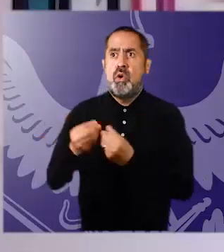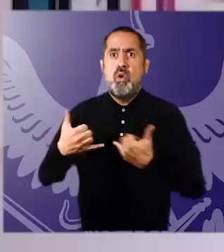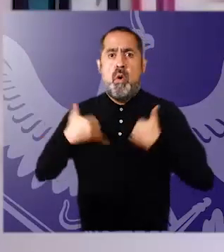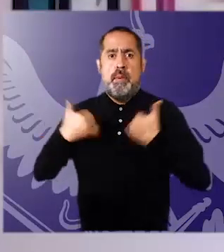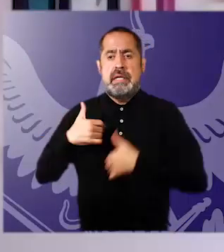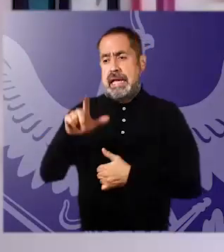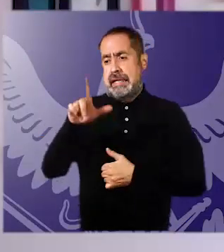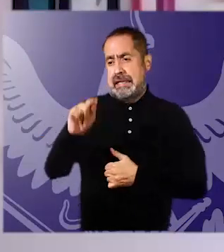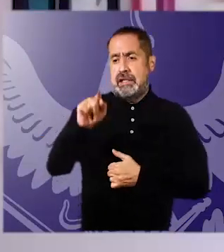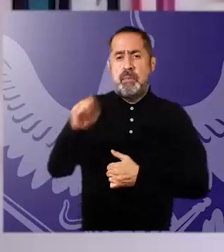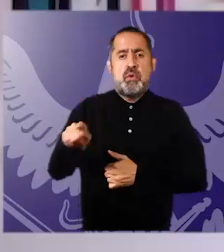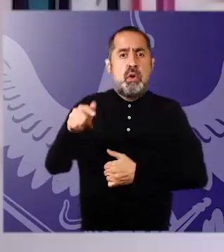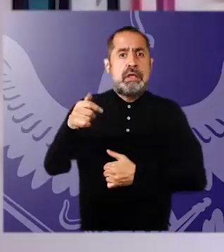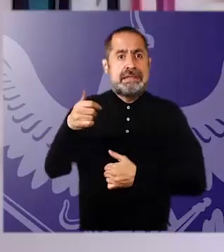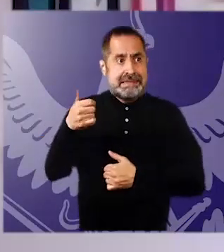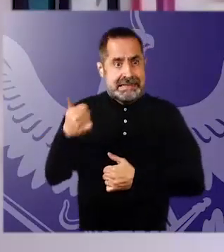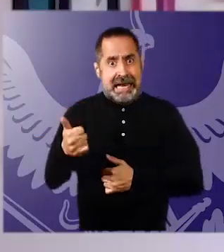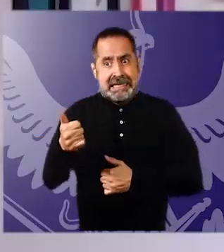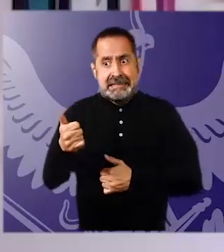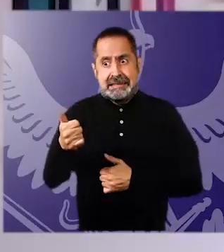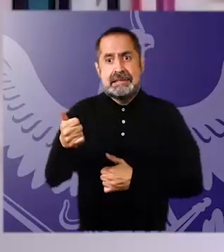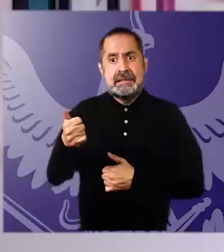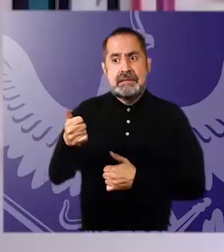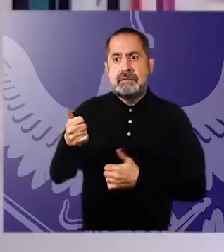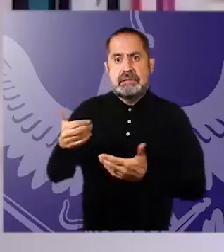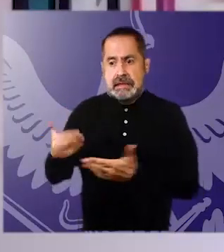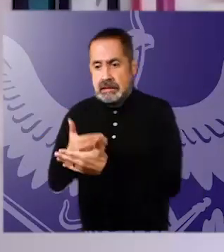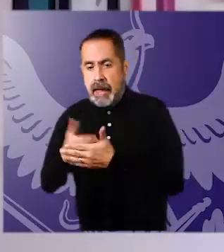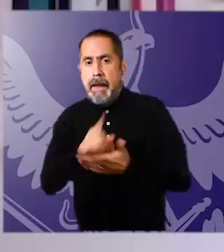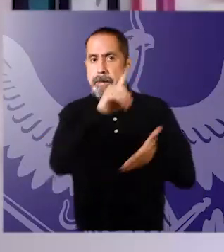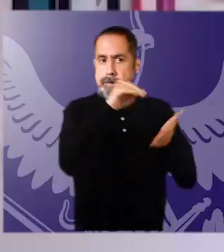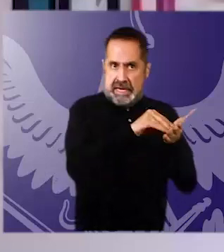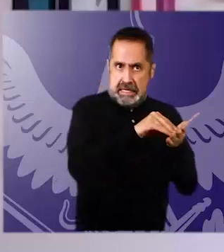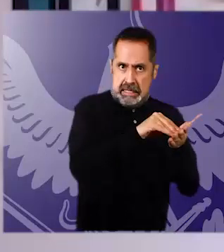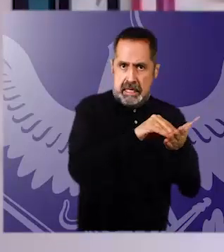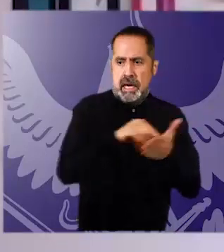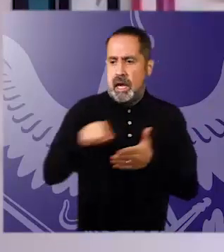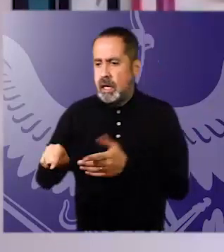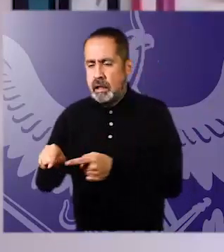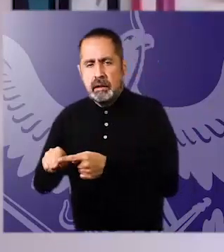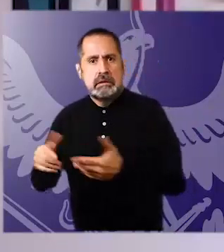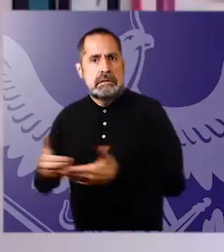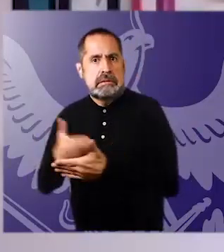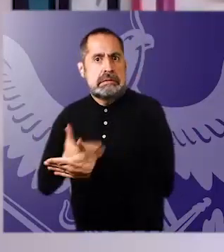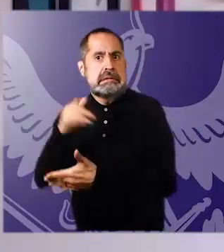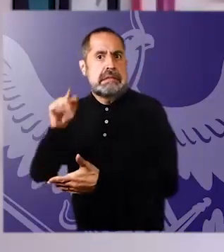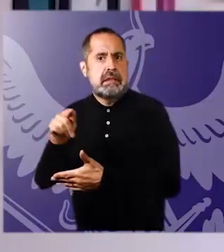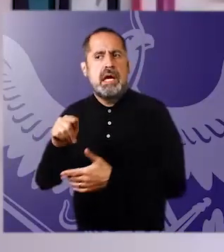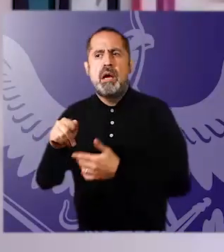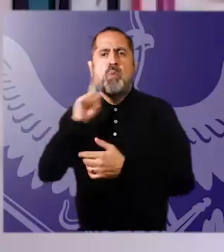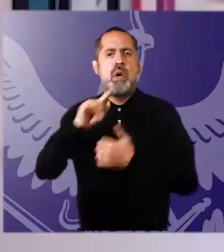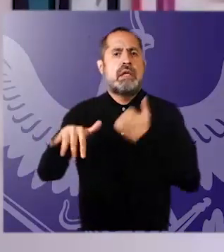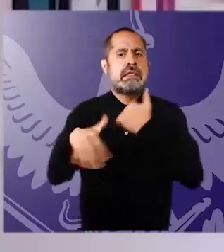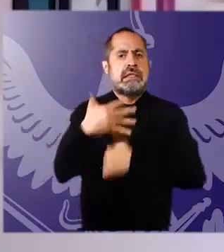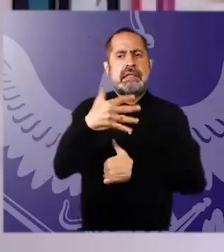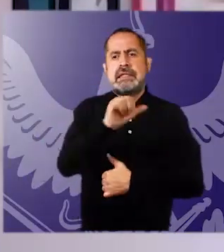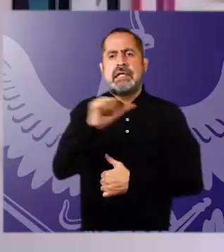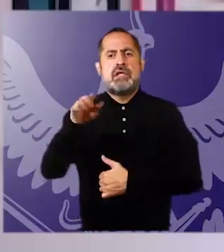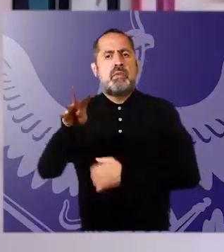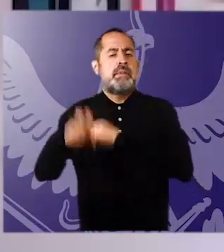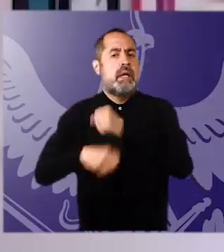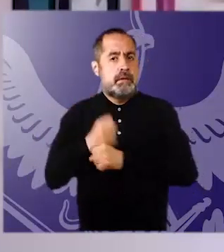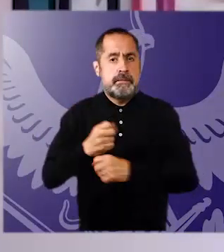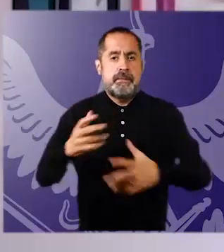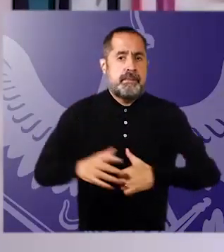de 70.6 nacimientos por cada 1,000 mujeres de 15 a 19 años. Hay